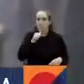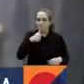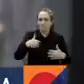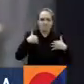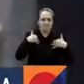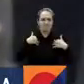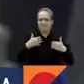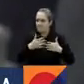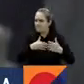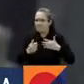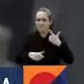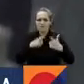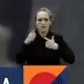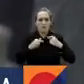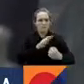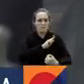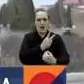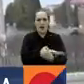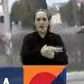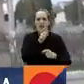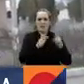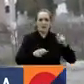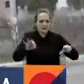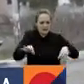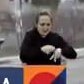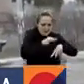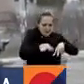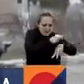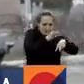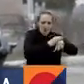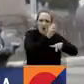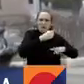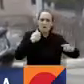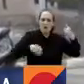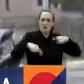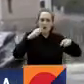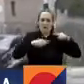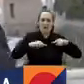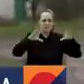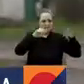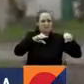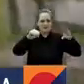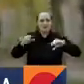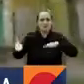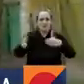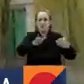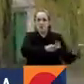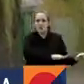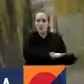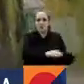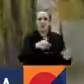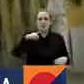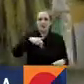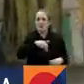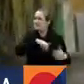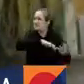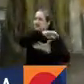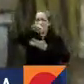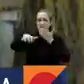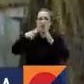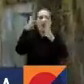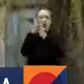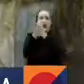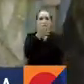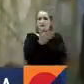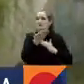Surce además las heridas de sus soldados mientras esclarece cómo le apagaron tantas vidas. Camina entre el caos y le cuenta al mundo